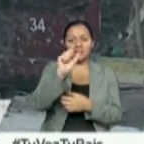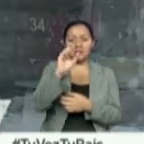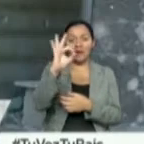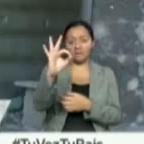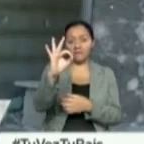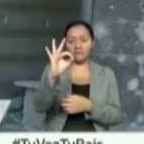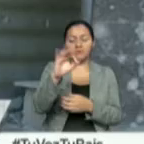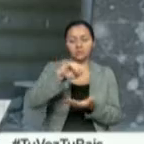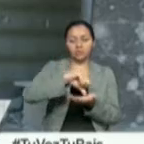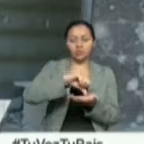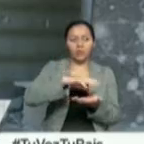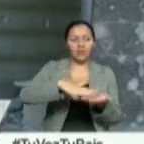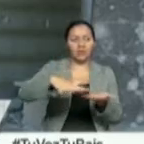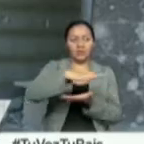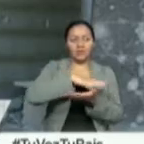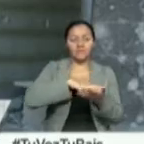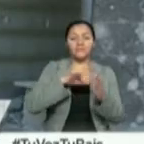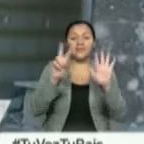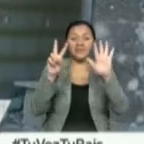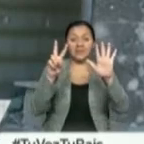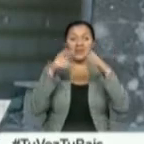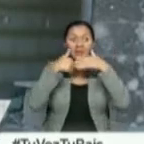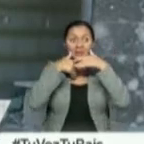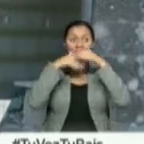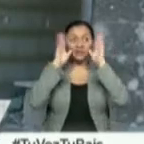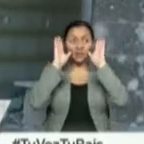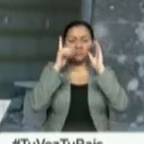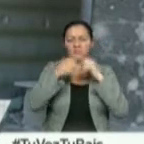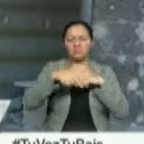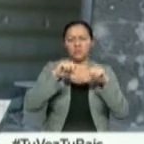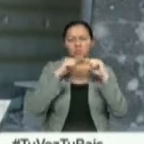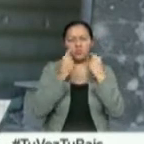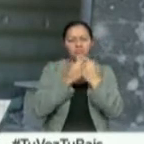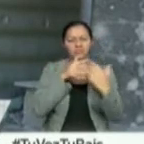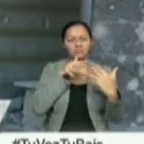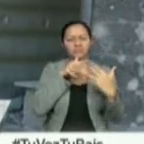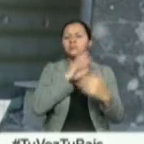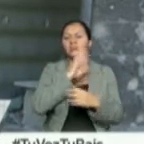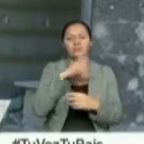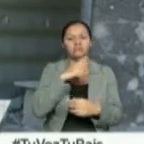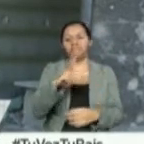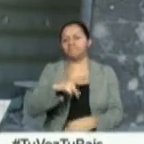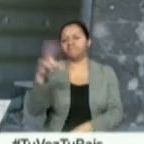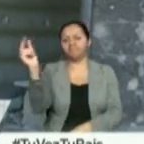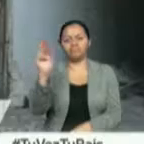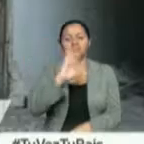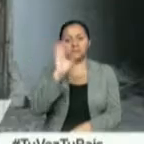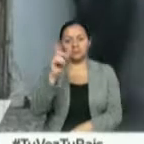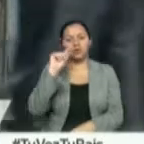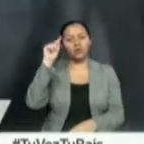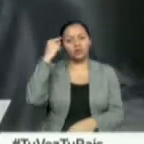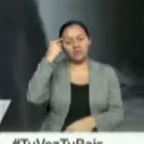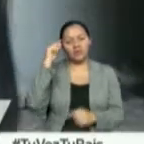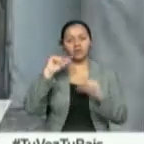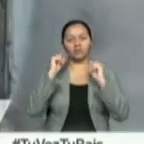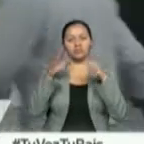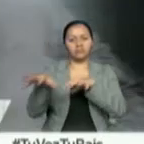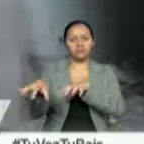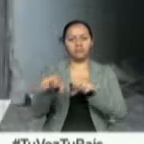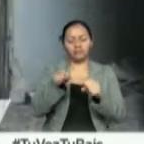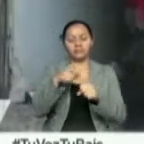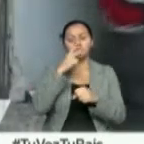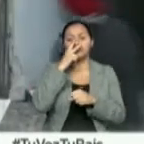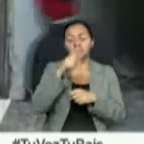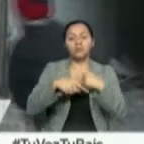el 7 de diciembre los rebeldes tuvieron que abandonar el casco antiguo superados por la ofensiva lanzada por el régimen a